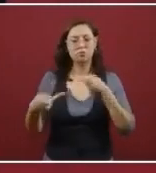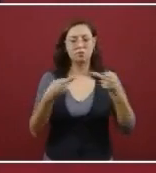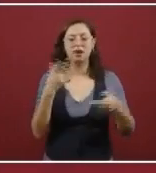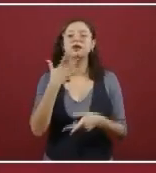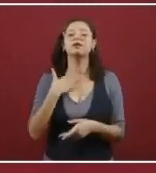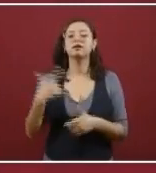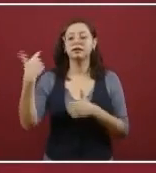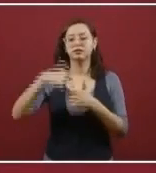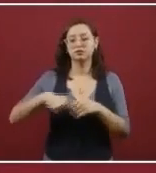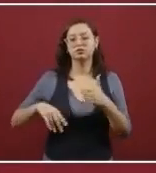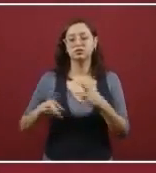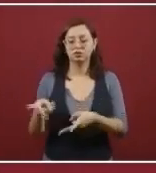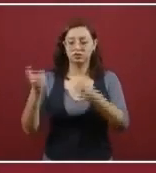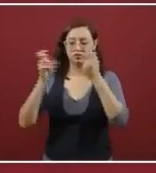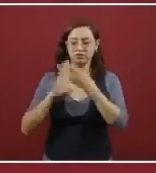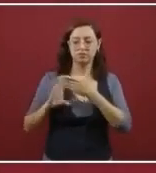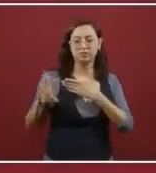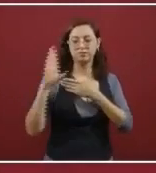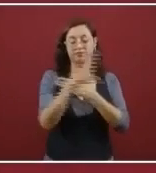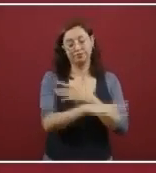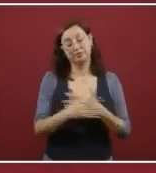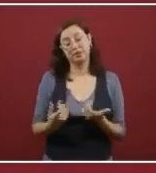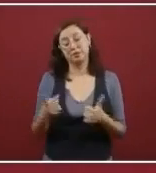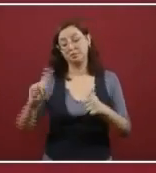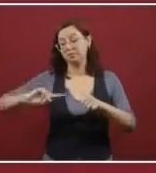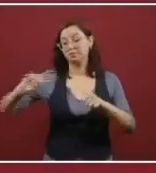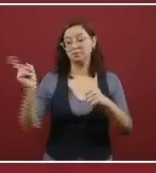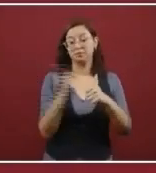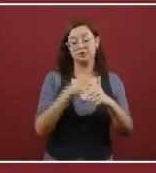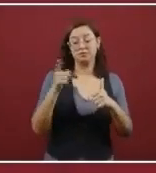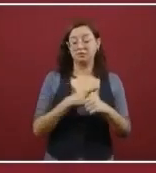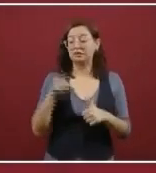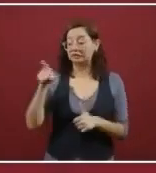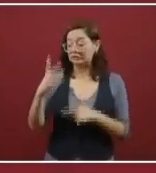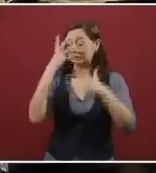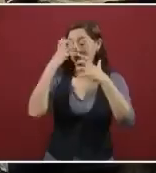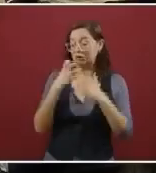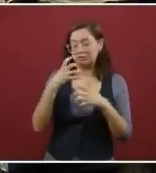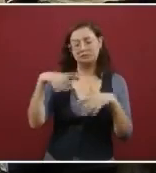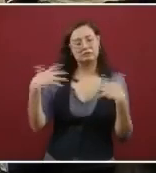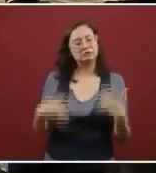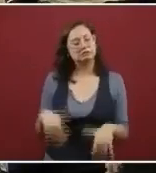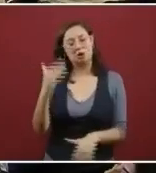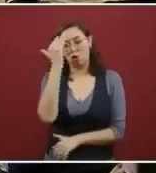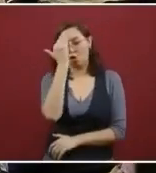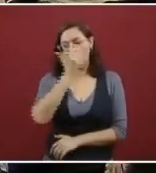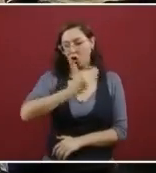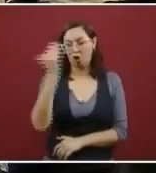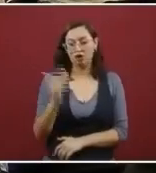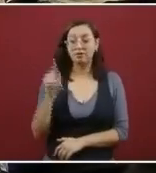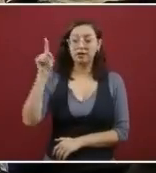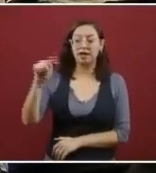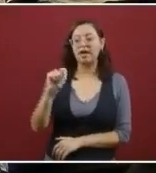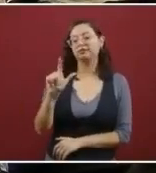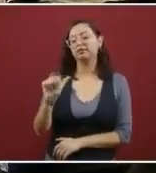quiero informar que después de la terrible tragedia, el señor presidente me envió a Tlahuelilpan a hablar familia